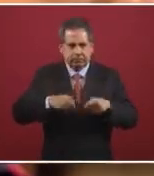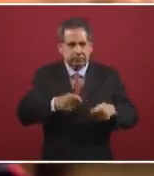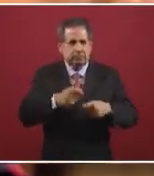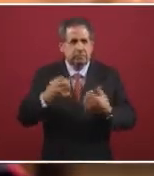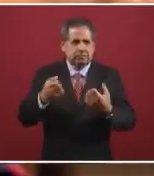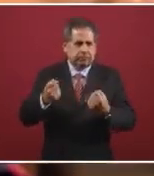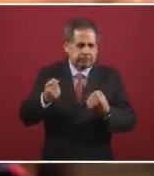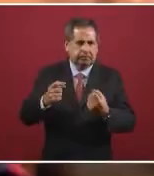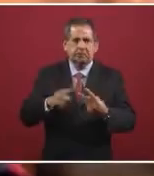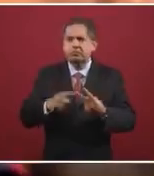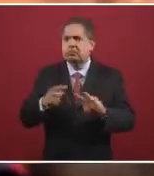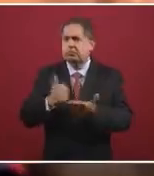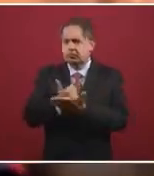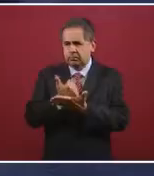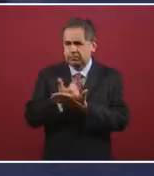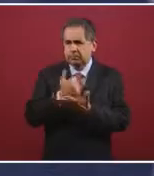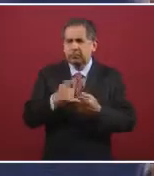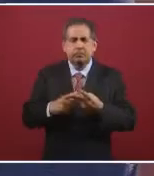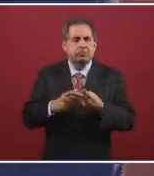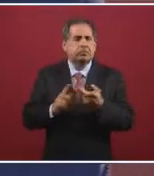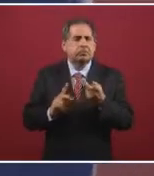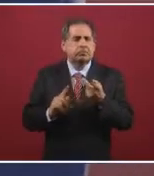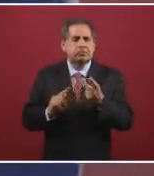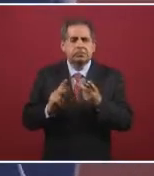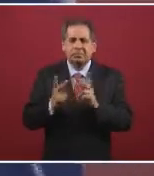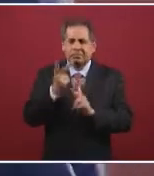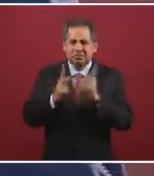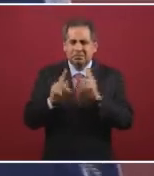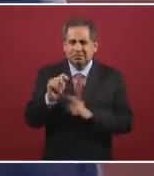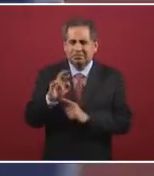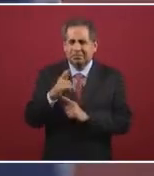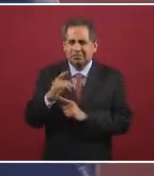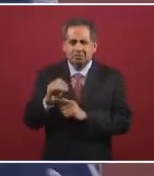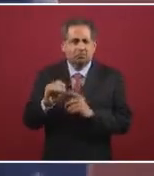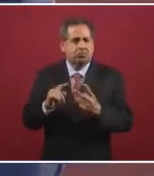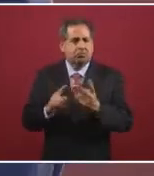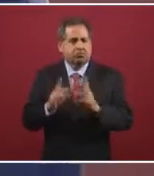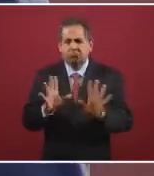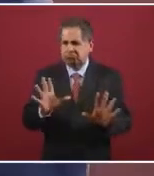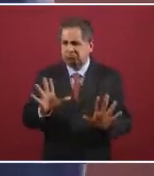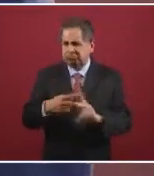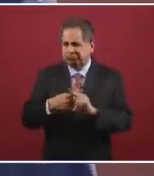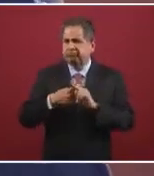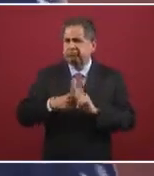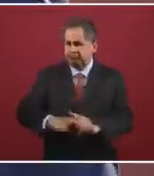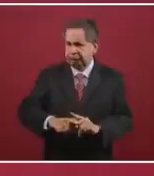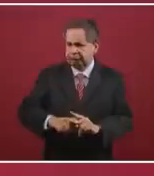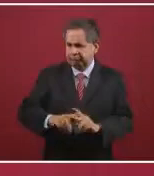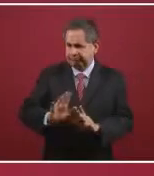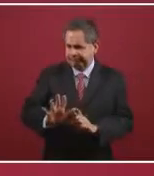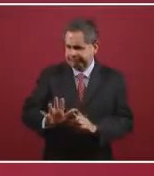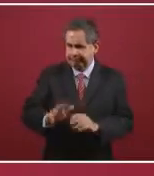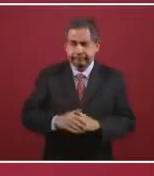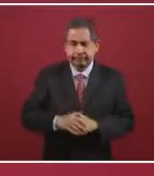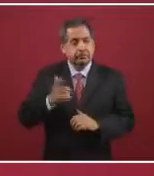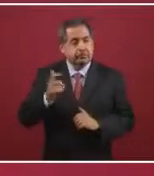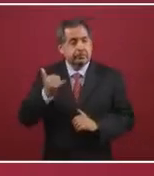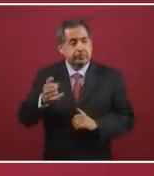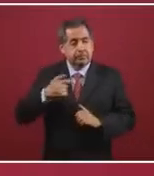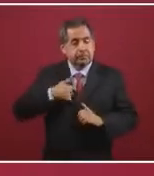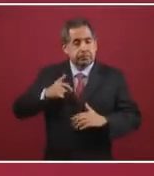leche, arroz, trigo. Estamos empezando. Y un